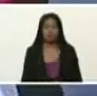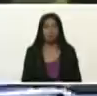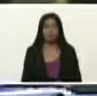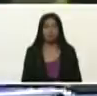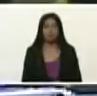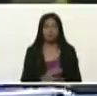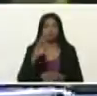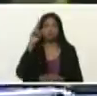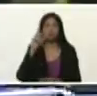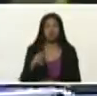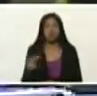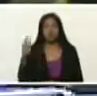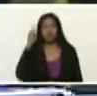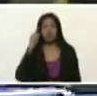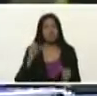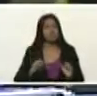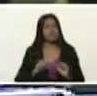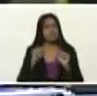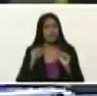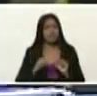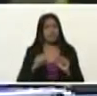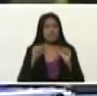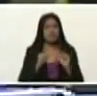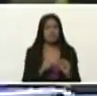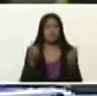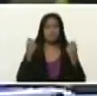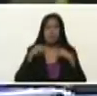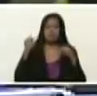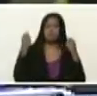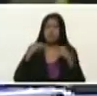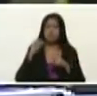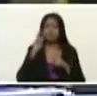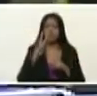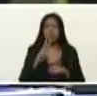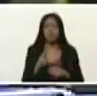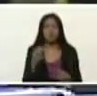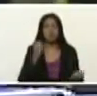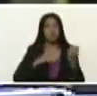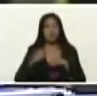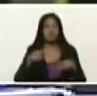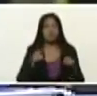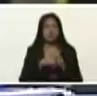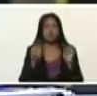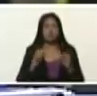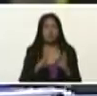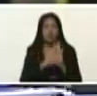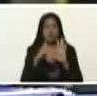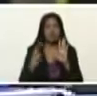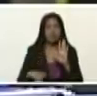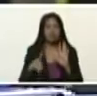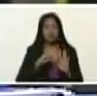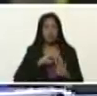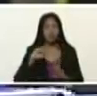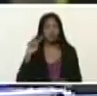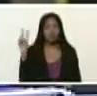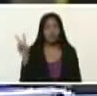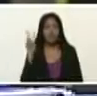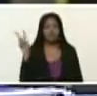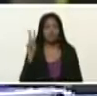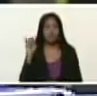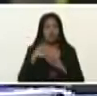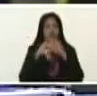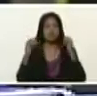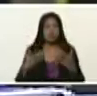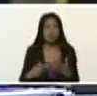todos los días, avanzando, ensayando y defendiendo el derecho de Venezuela a la